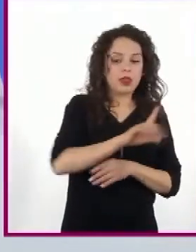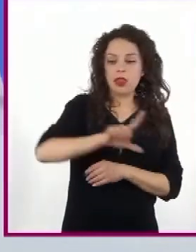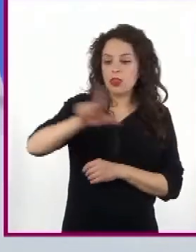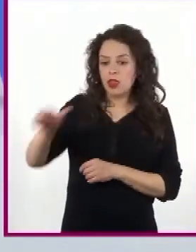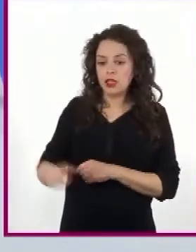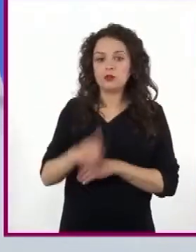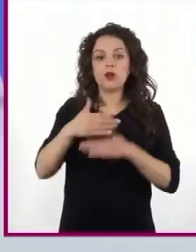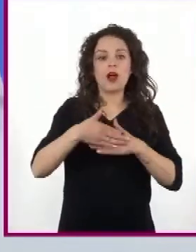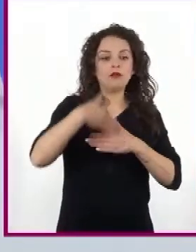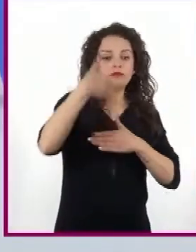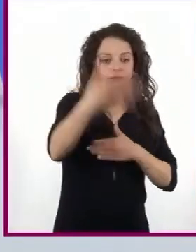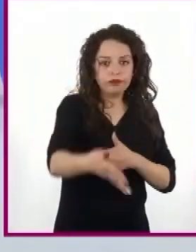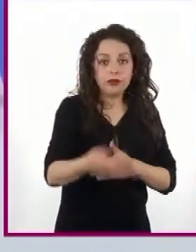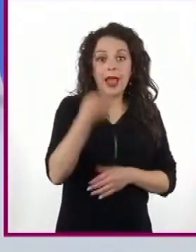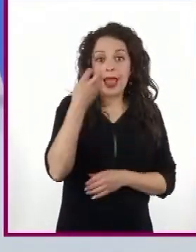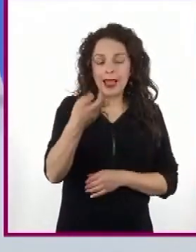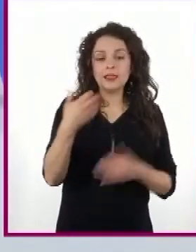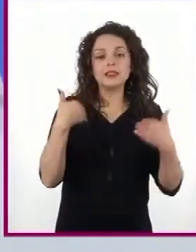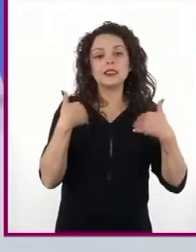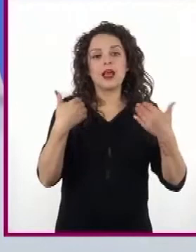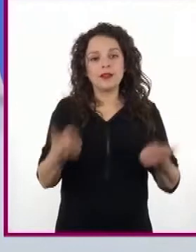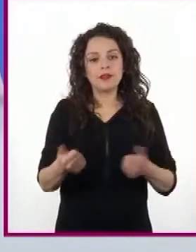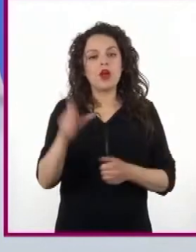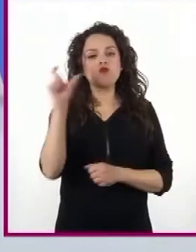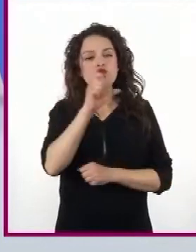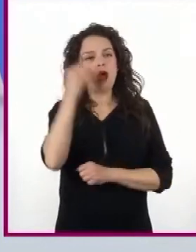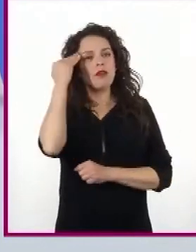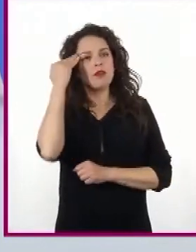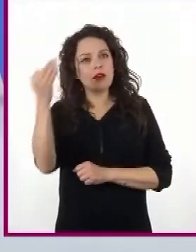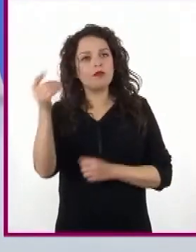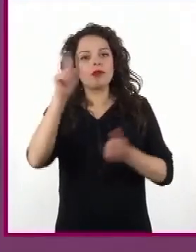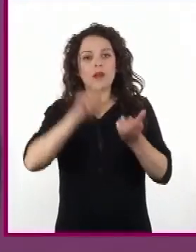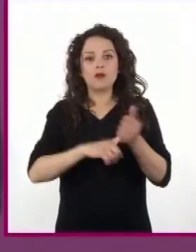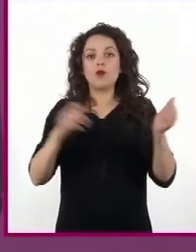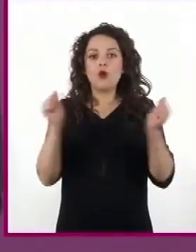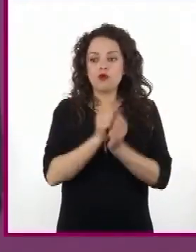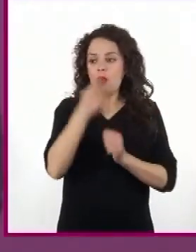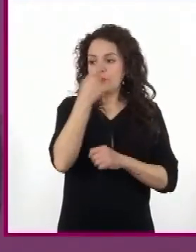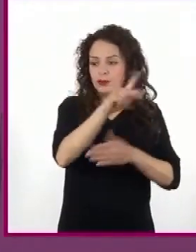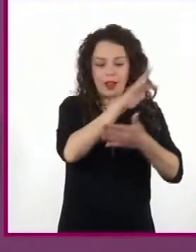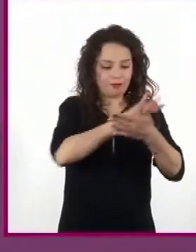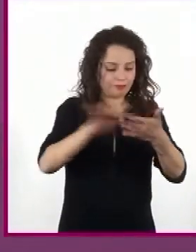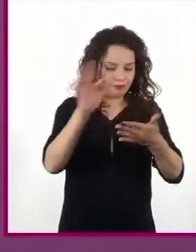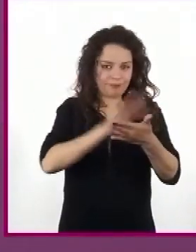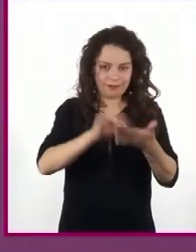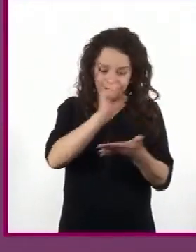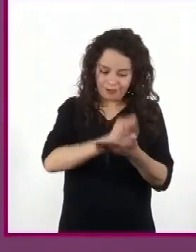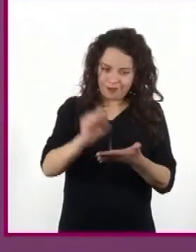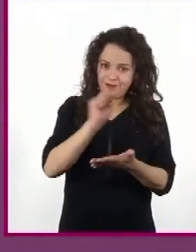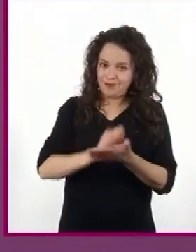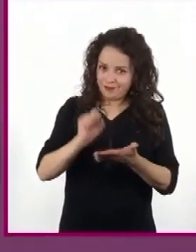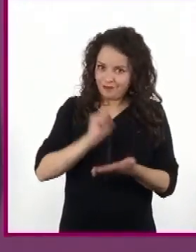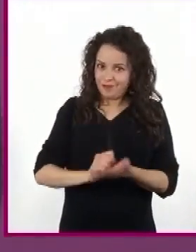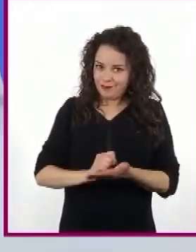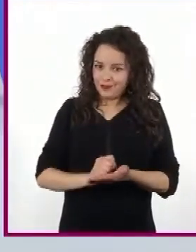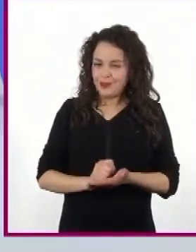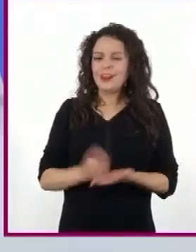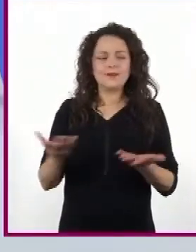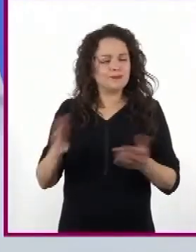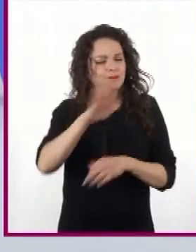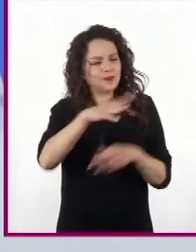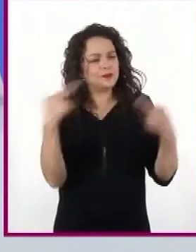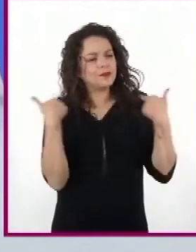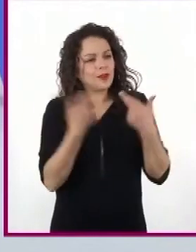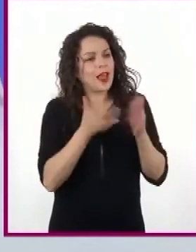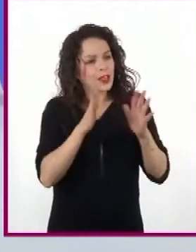posteriormente, que dan sentido de temporalidad dentro de la narración. Profesor, ahora que hemos comprendido un poco más